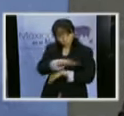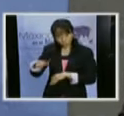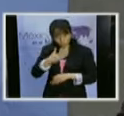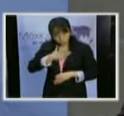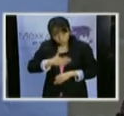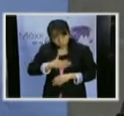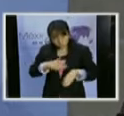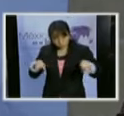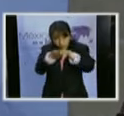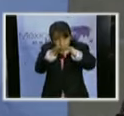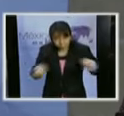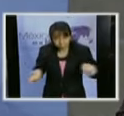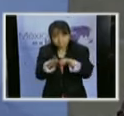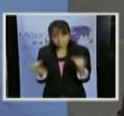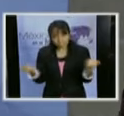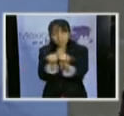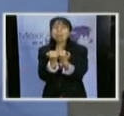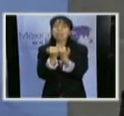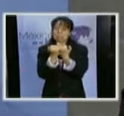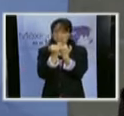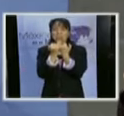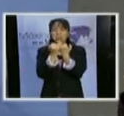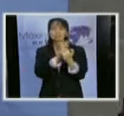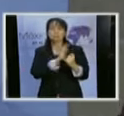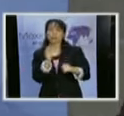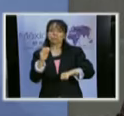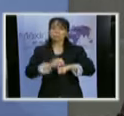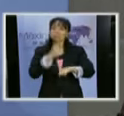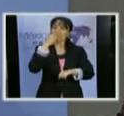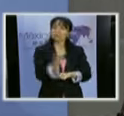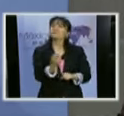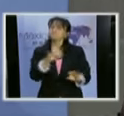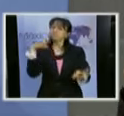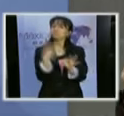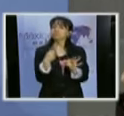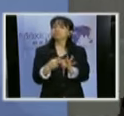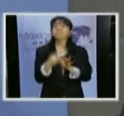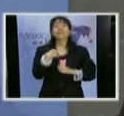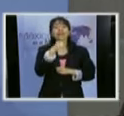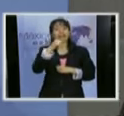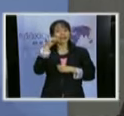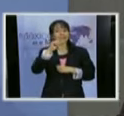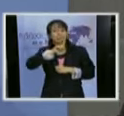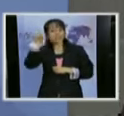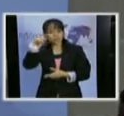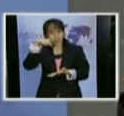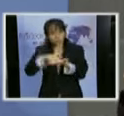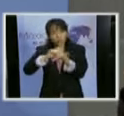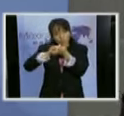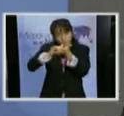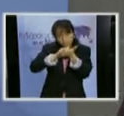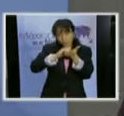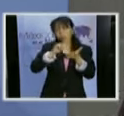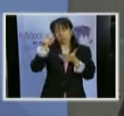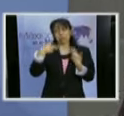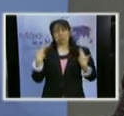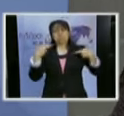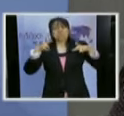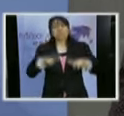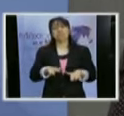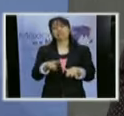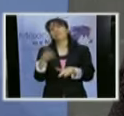de la Cancillería, desde luego, por el pronunciamiento que hizo ayer en Nueva York a nombre de los 14 países para posicionar el